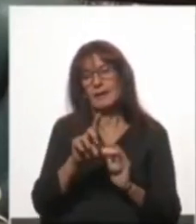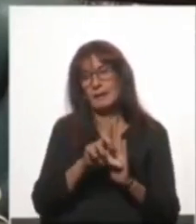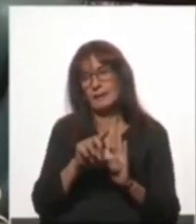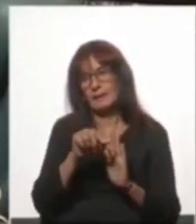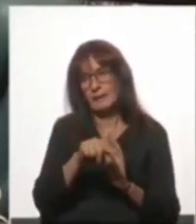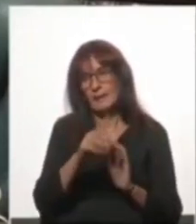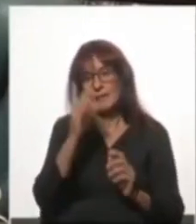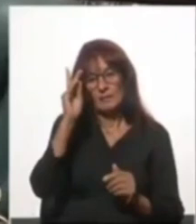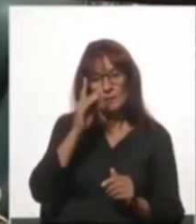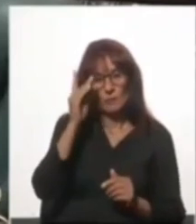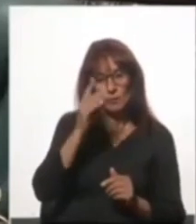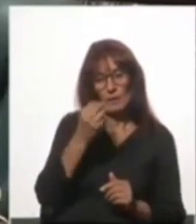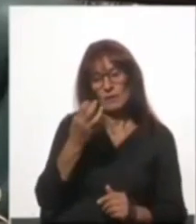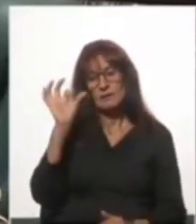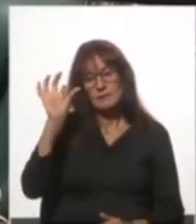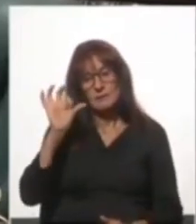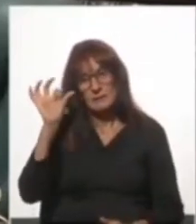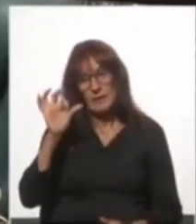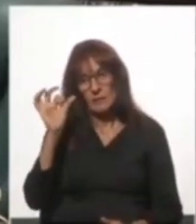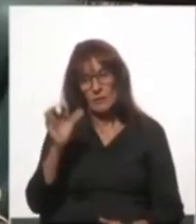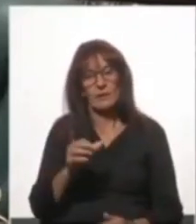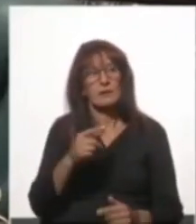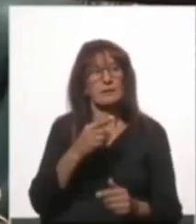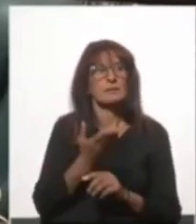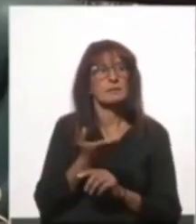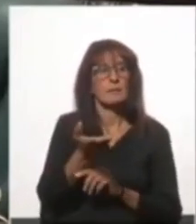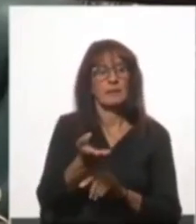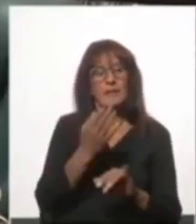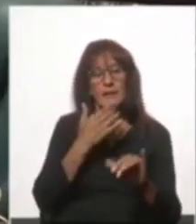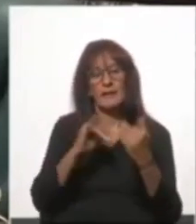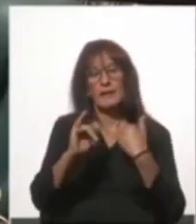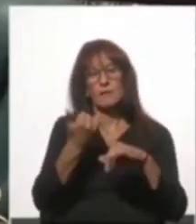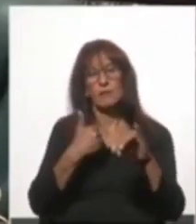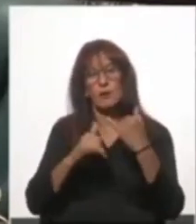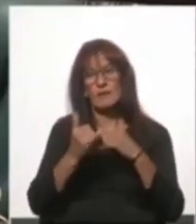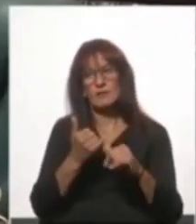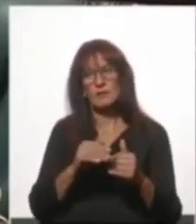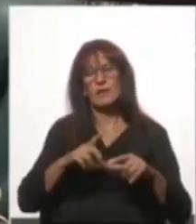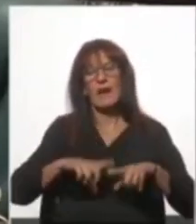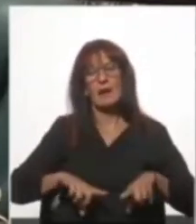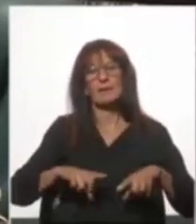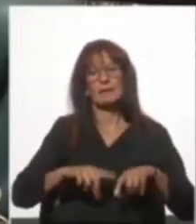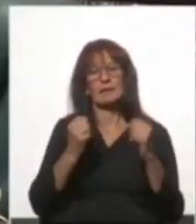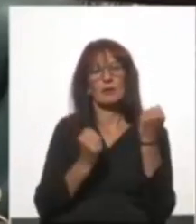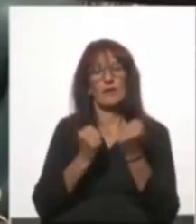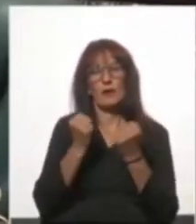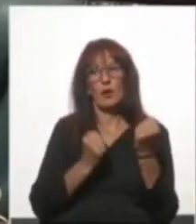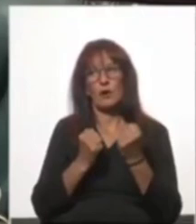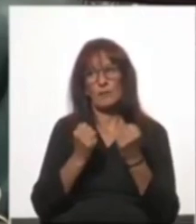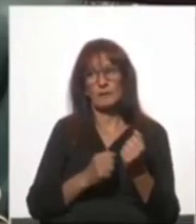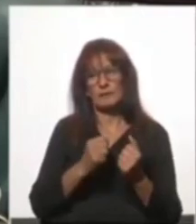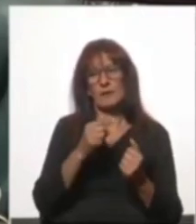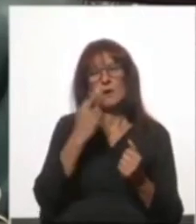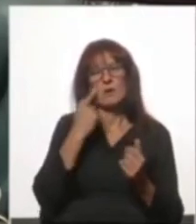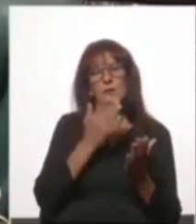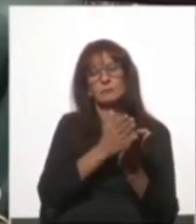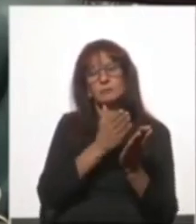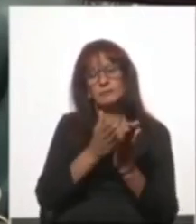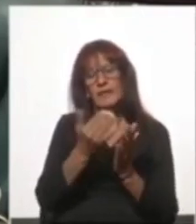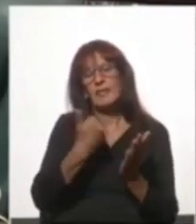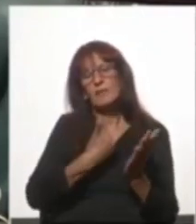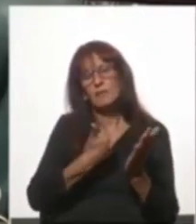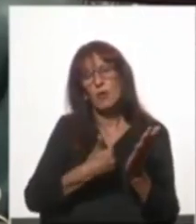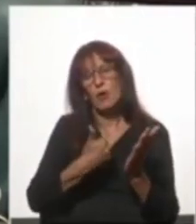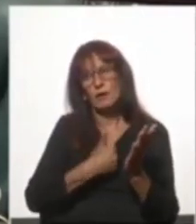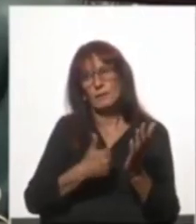en diputados como en senadores, en donde se pidió información, sobre todo al Ministerio de Economía y Finanzas, en sendos pedidos de